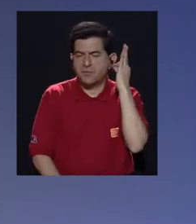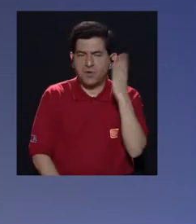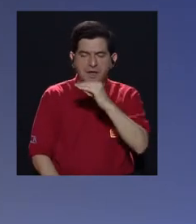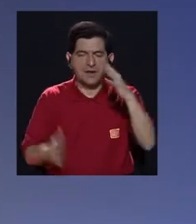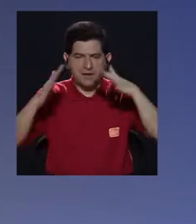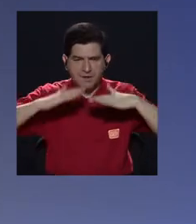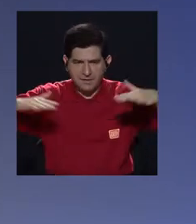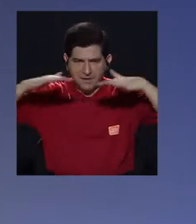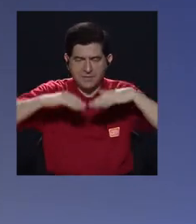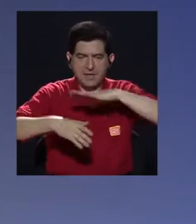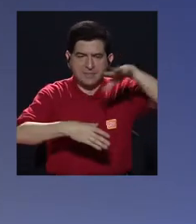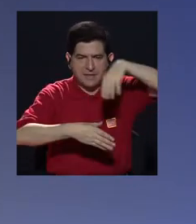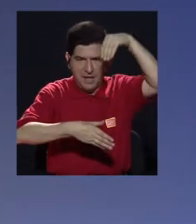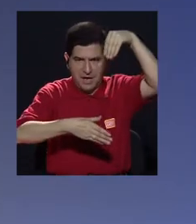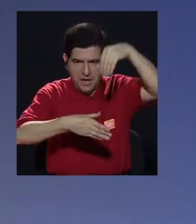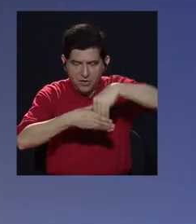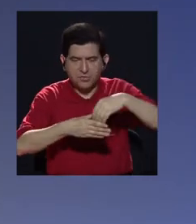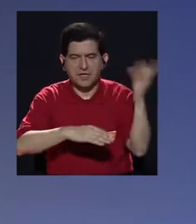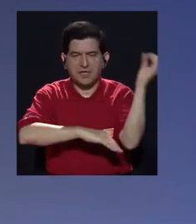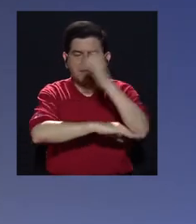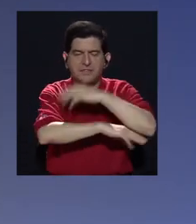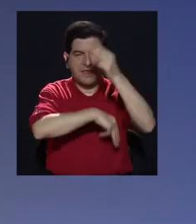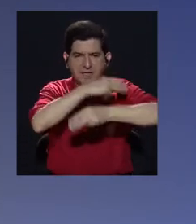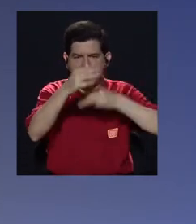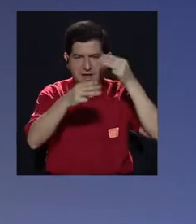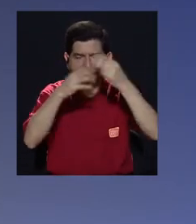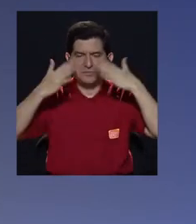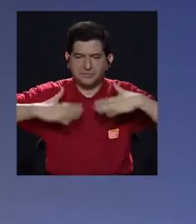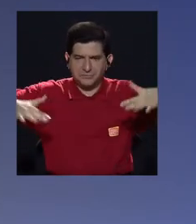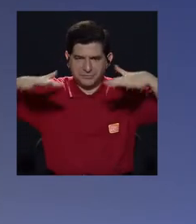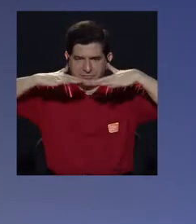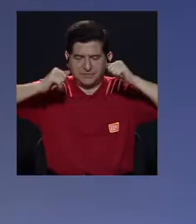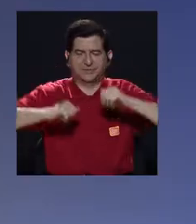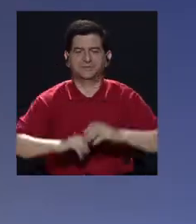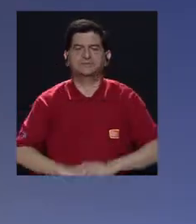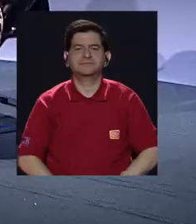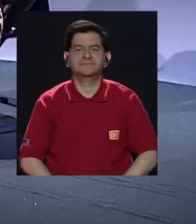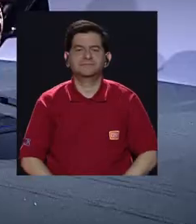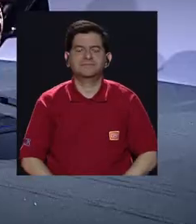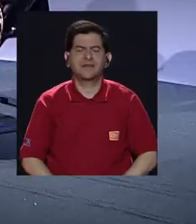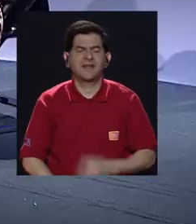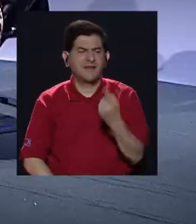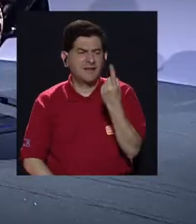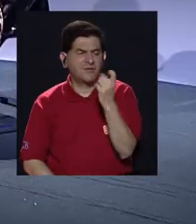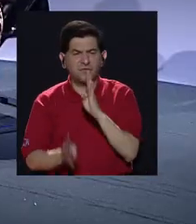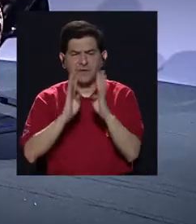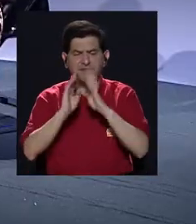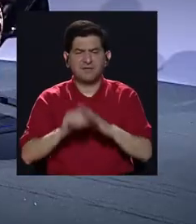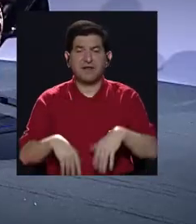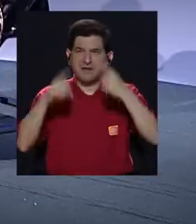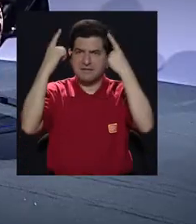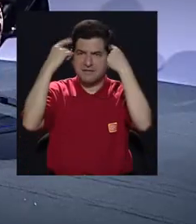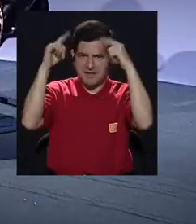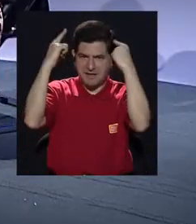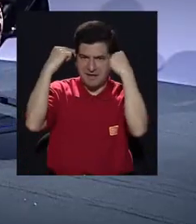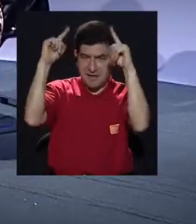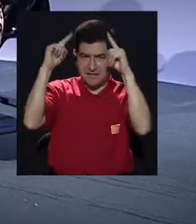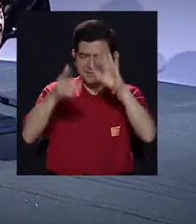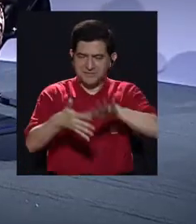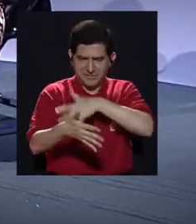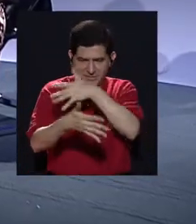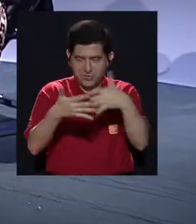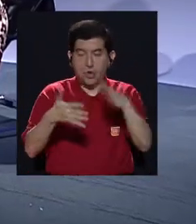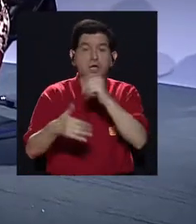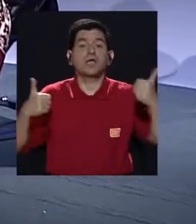mujeres y medio ambiente en el contexto del día mundial del medio ambiente nos queda pendiente hablar de logros en esta